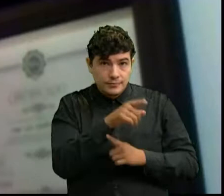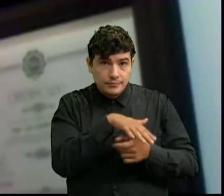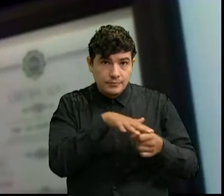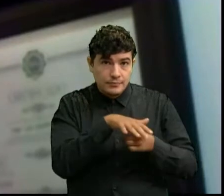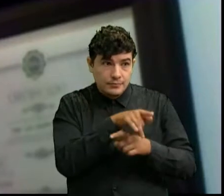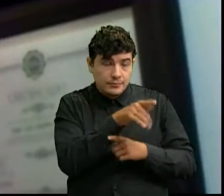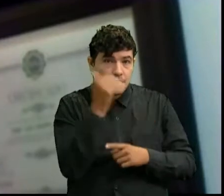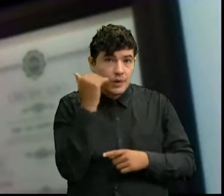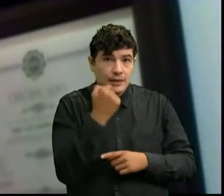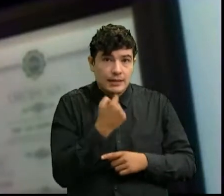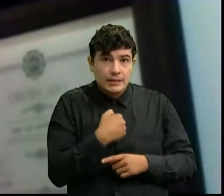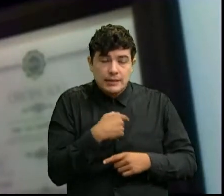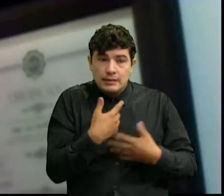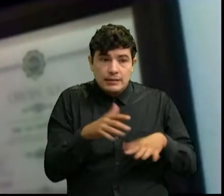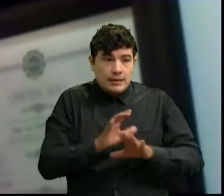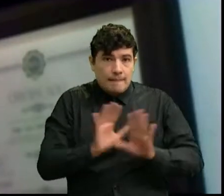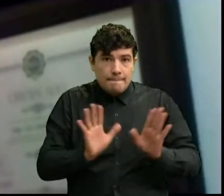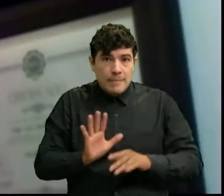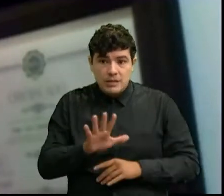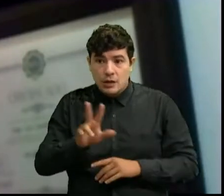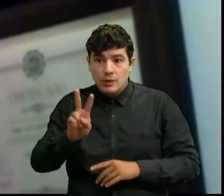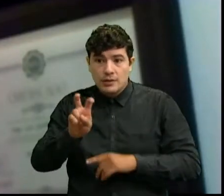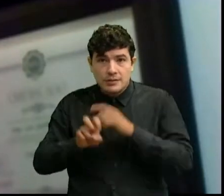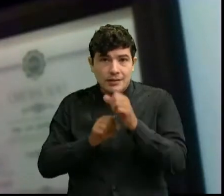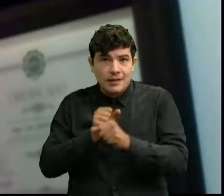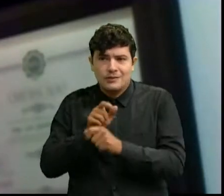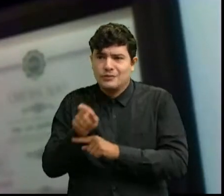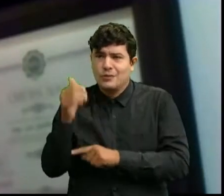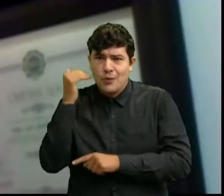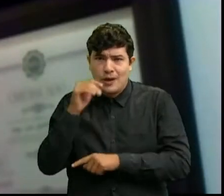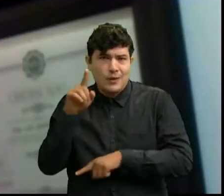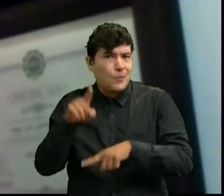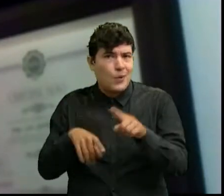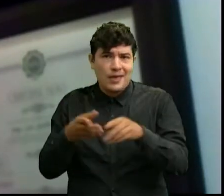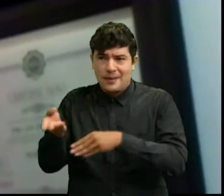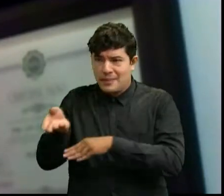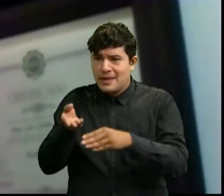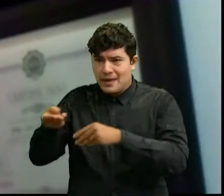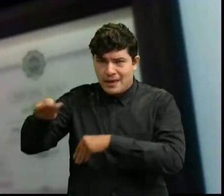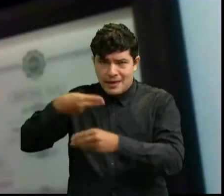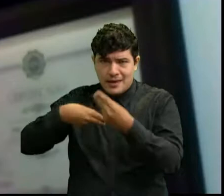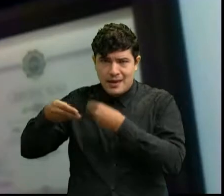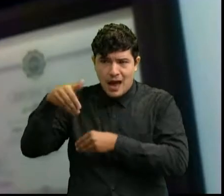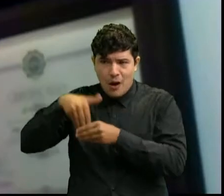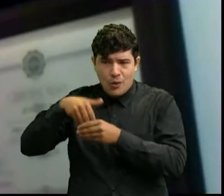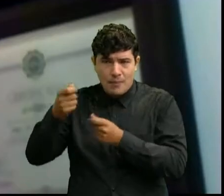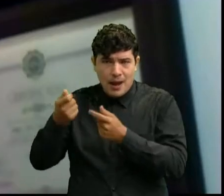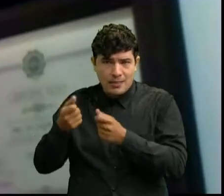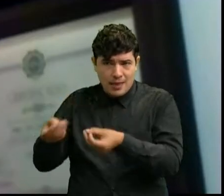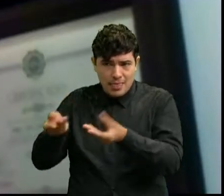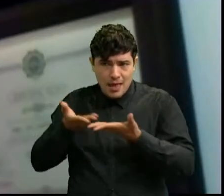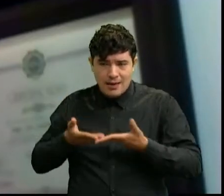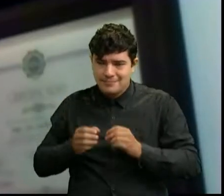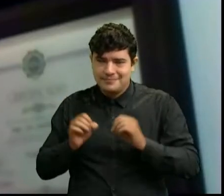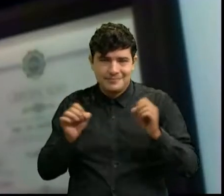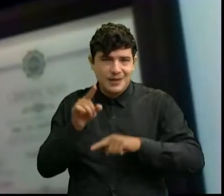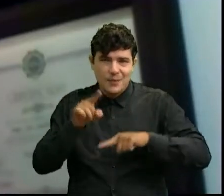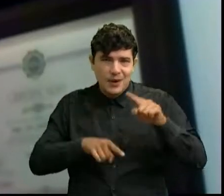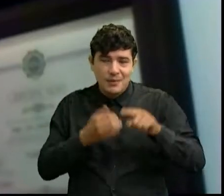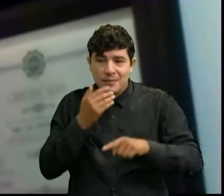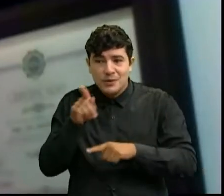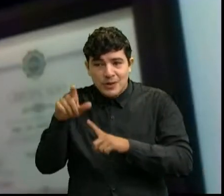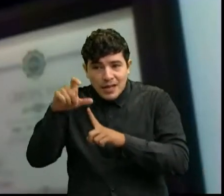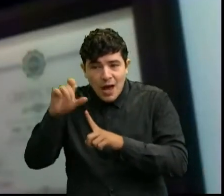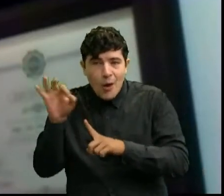la televidente no ha llegado a los 57 años, todavía no puede reclamar ese dinero, bien sea en el régimen de